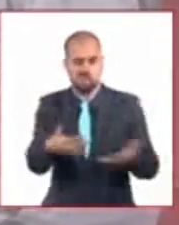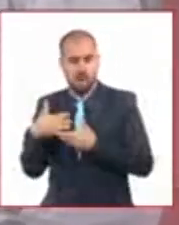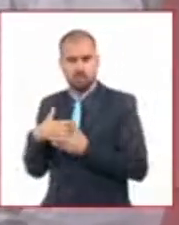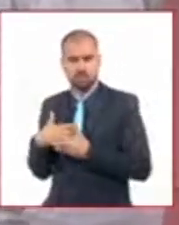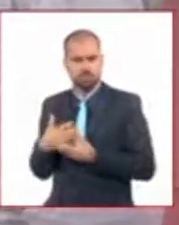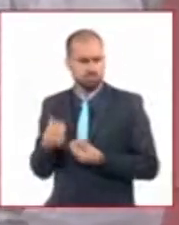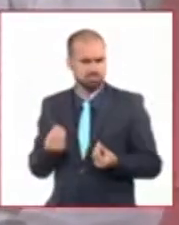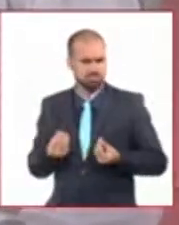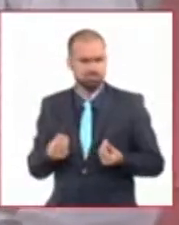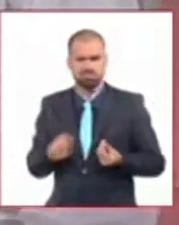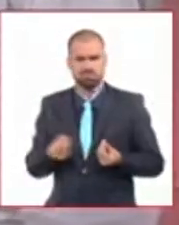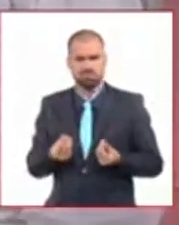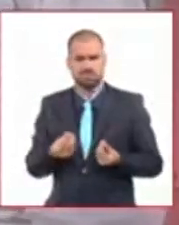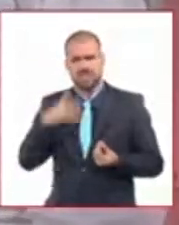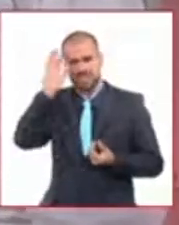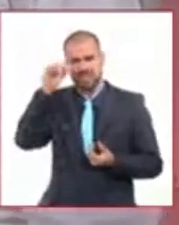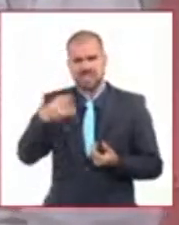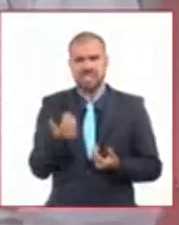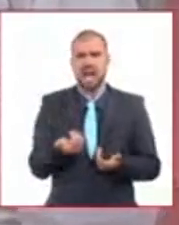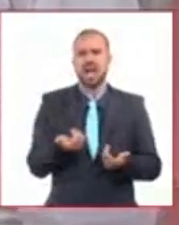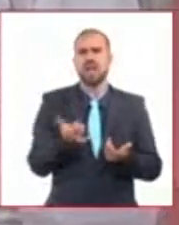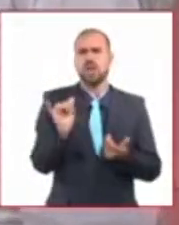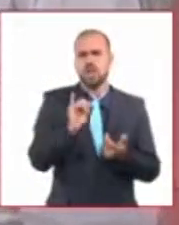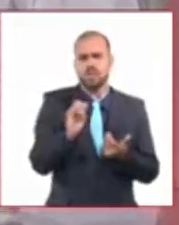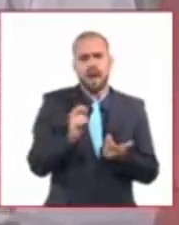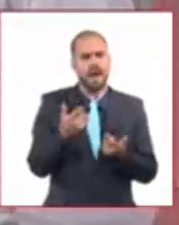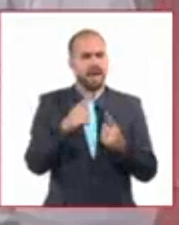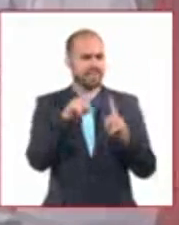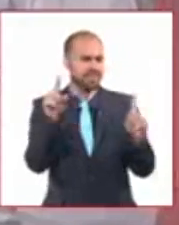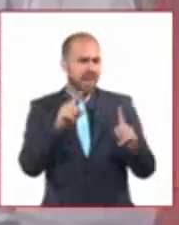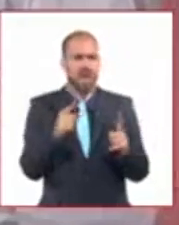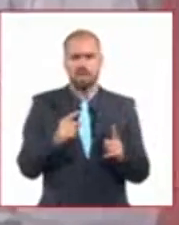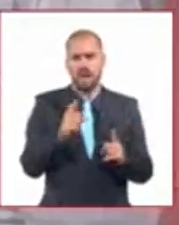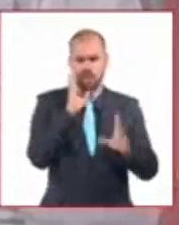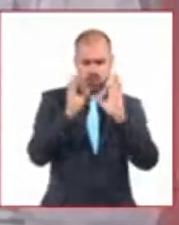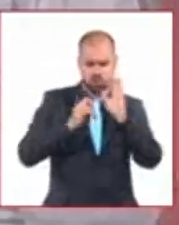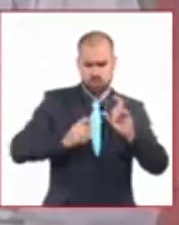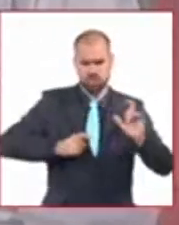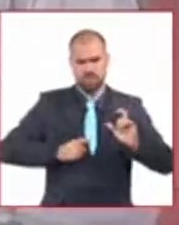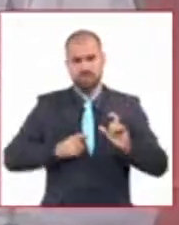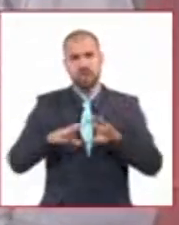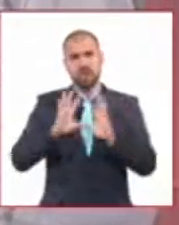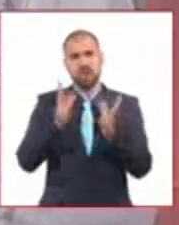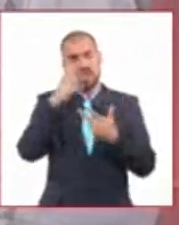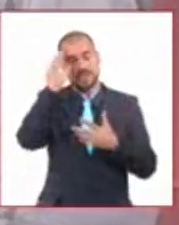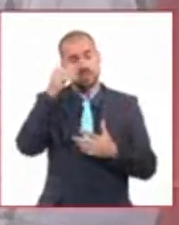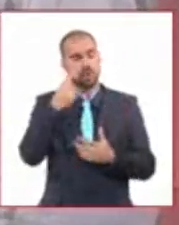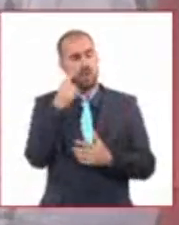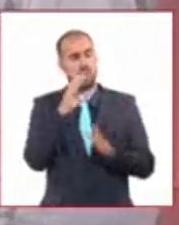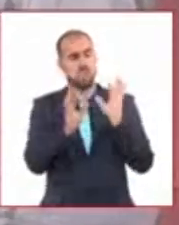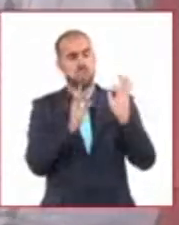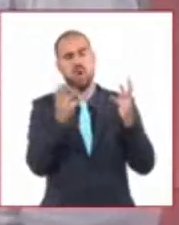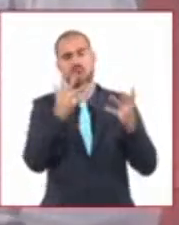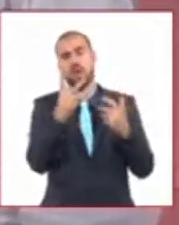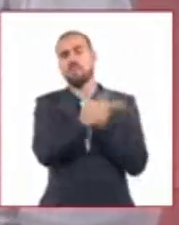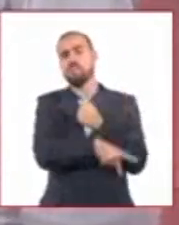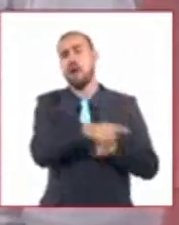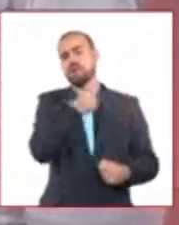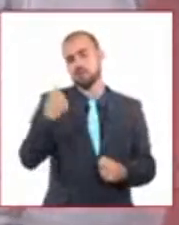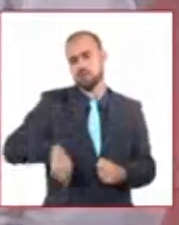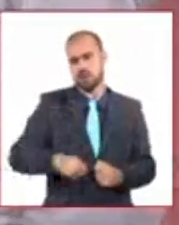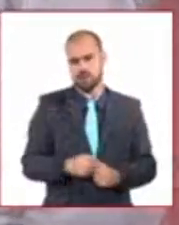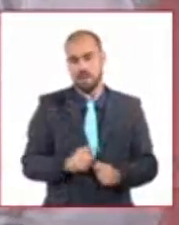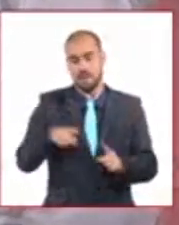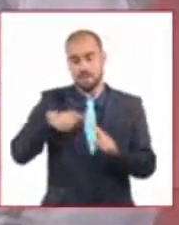comerciales por temas tecnológicos por temas de seguridad con la república popular china y el conflicto en